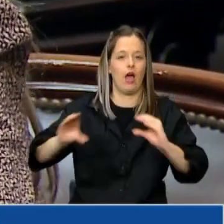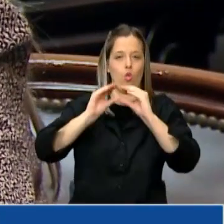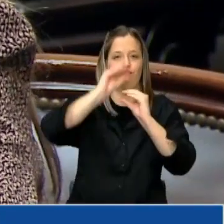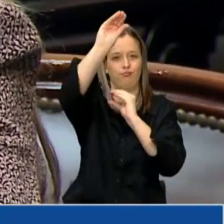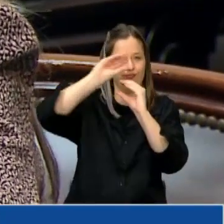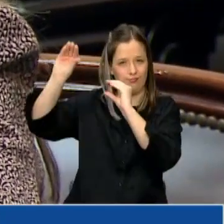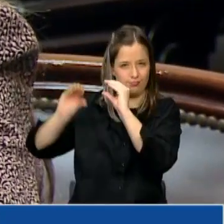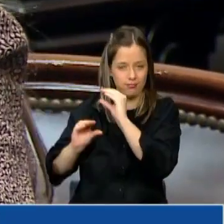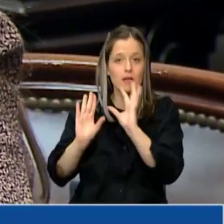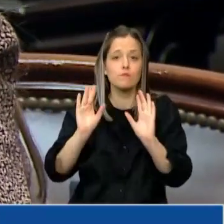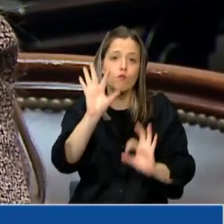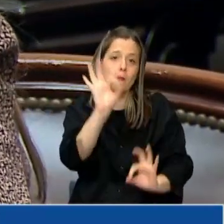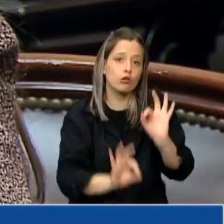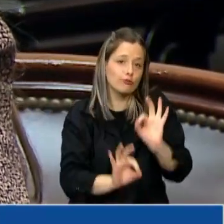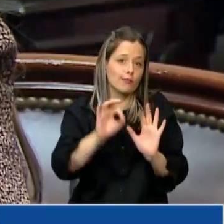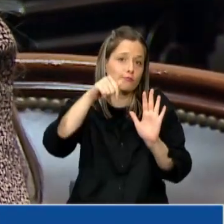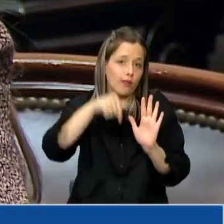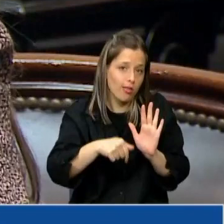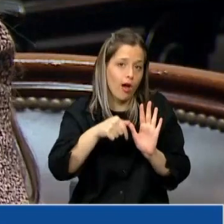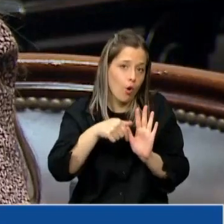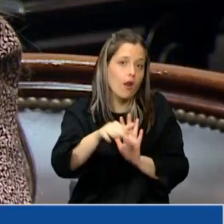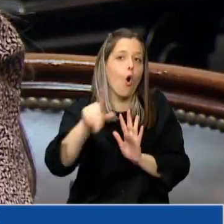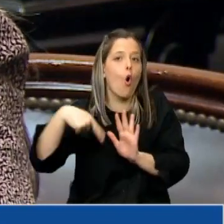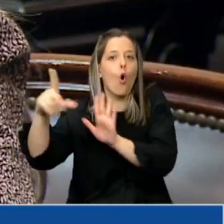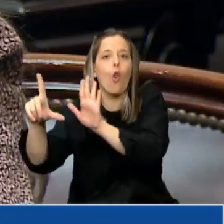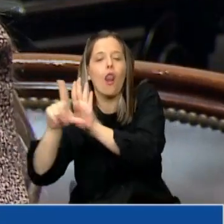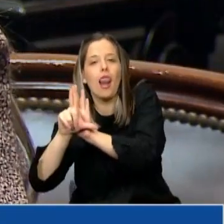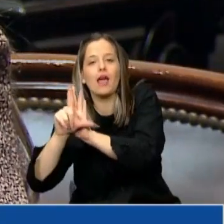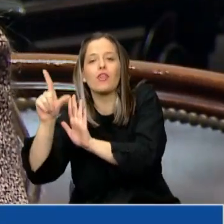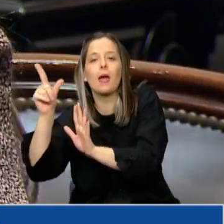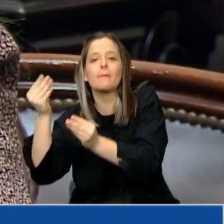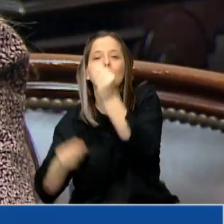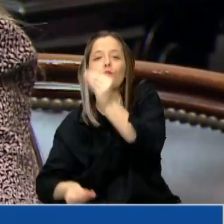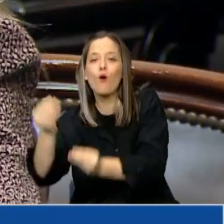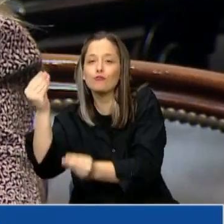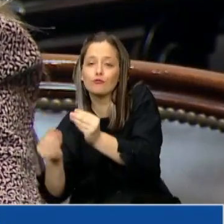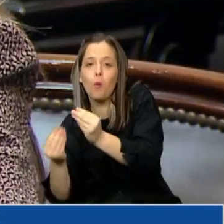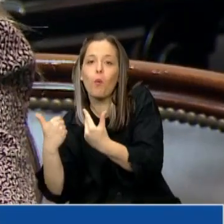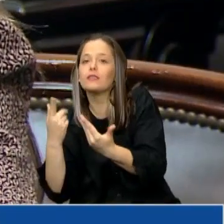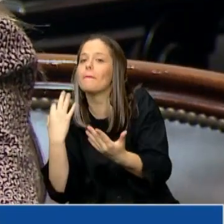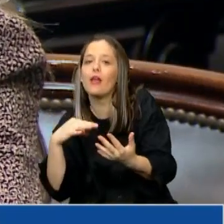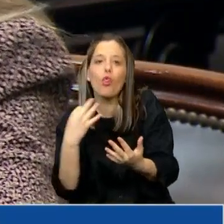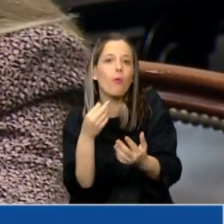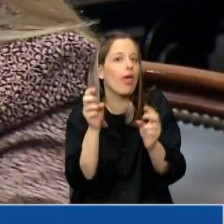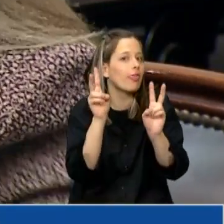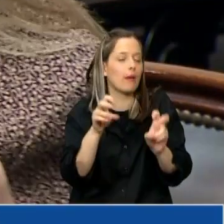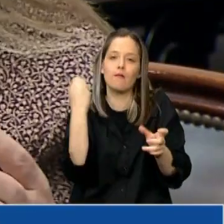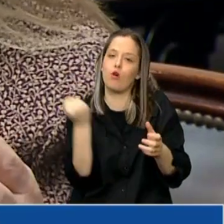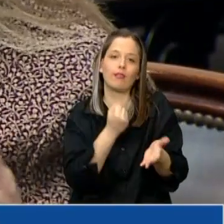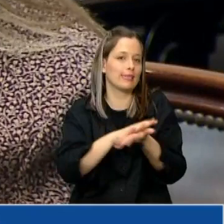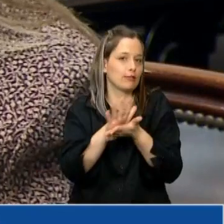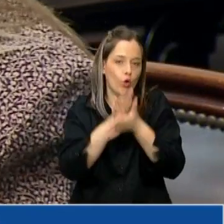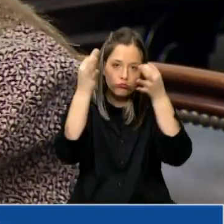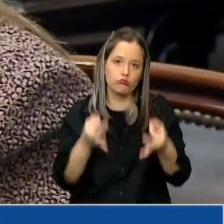en este momento o un proyecto en la ley de presupuestos, pero debe estar resuelto. En cuanto a